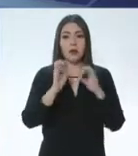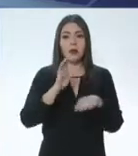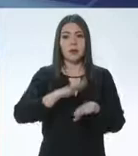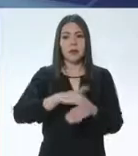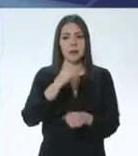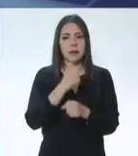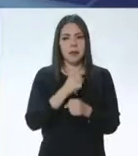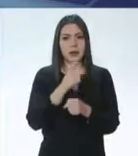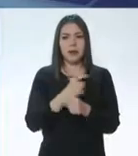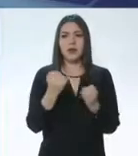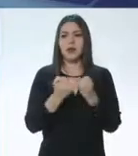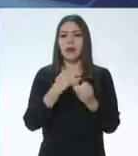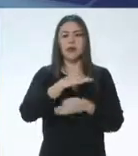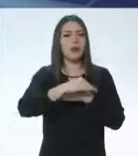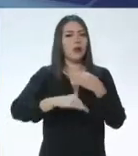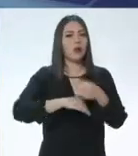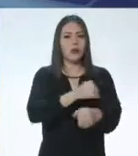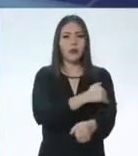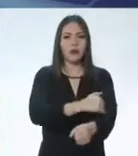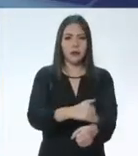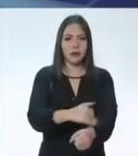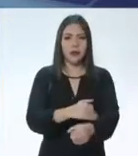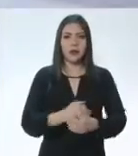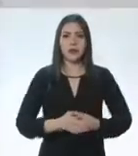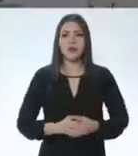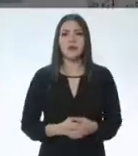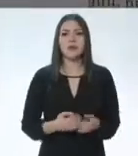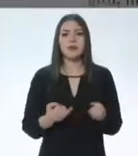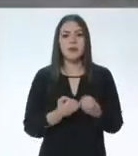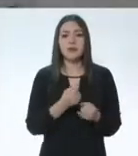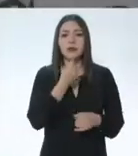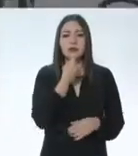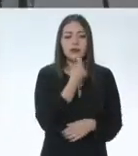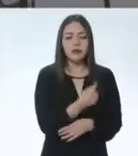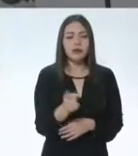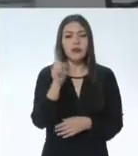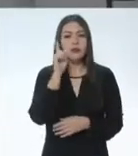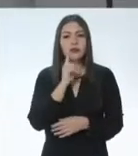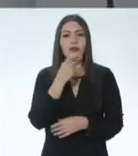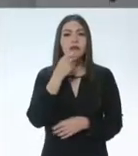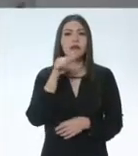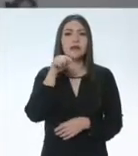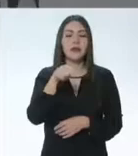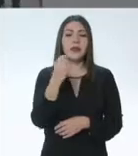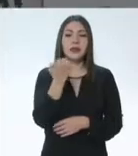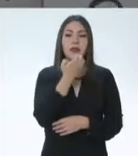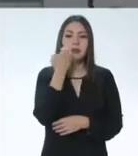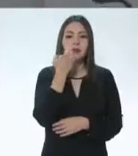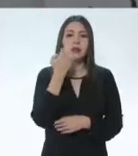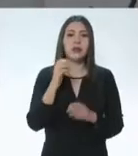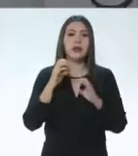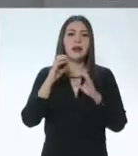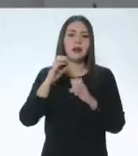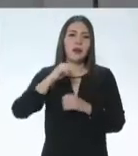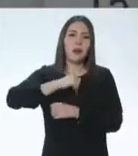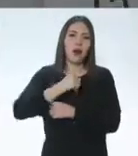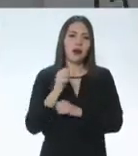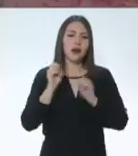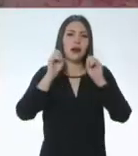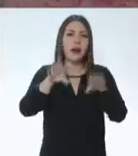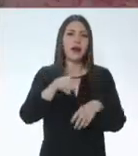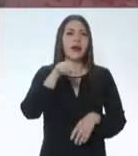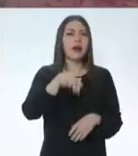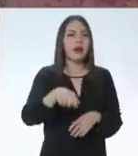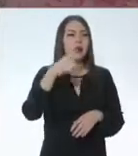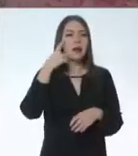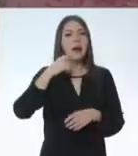niños y niñas, a la familia en general, sino a niños y niñas porque justo las estancias ofrecían un espacio de cuidados que no necesariamente